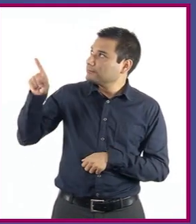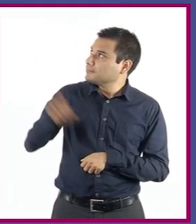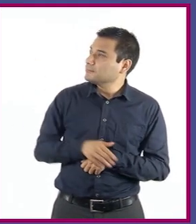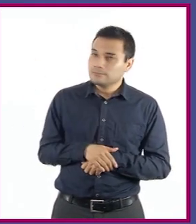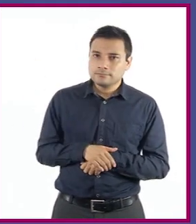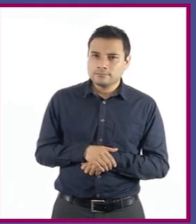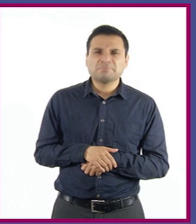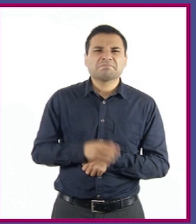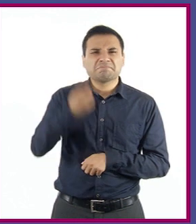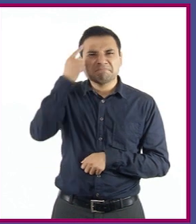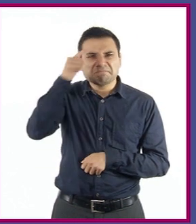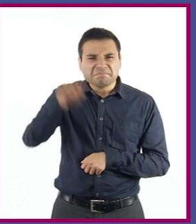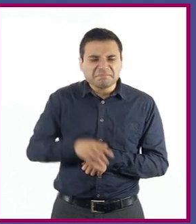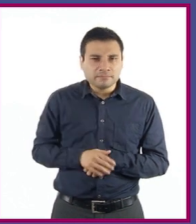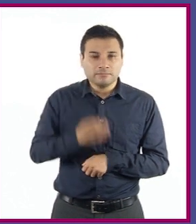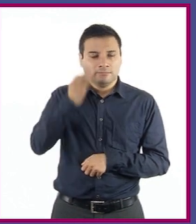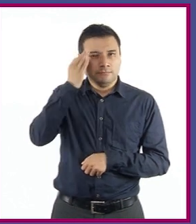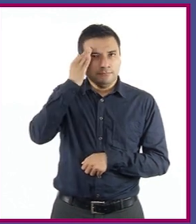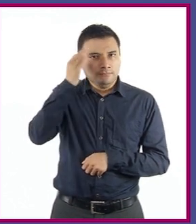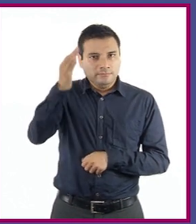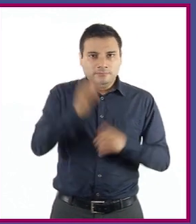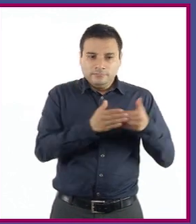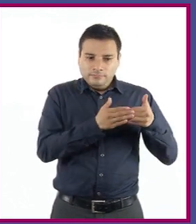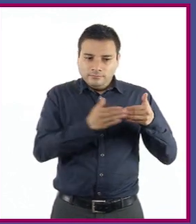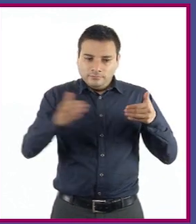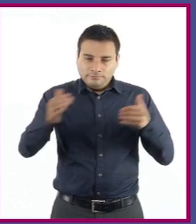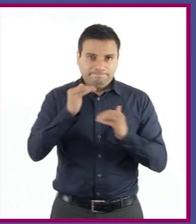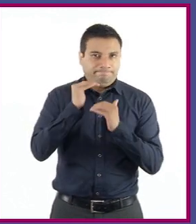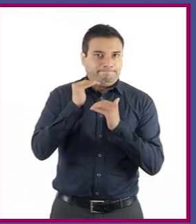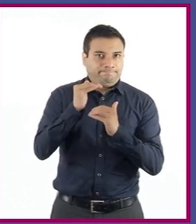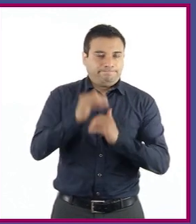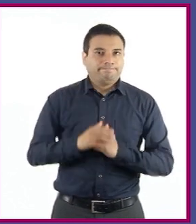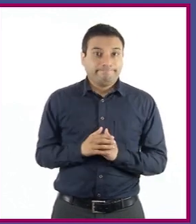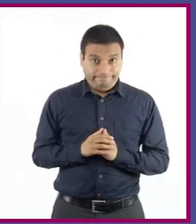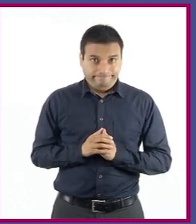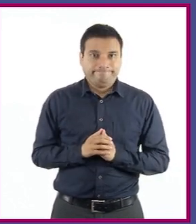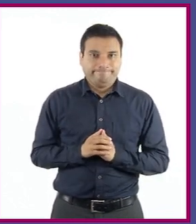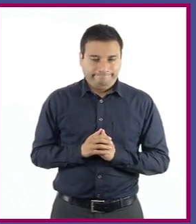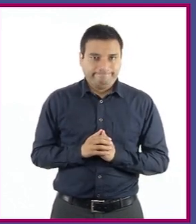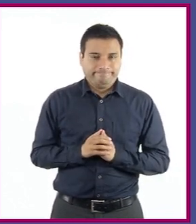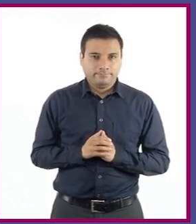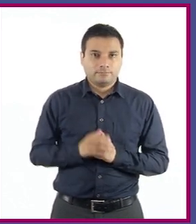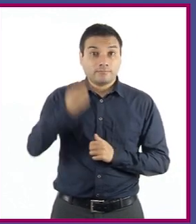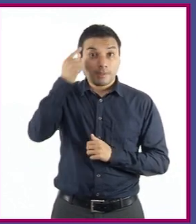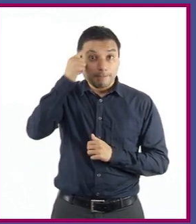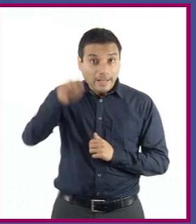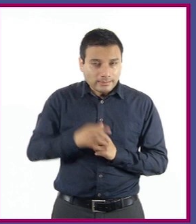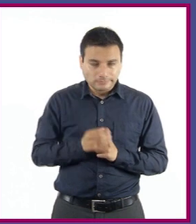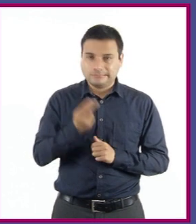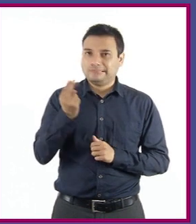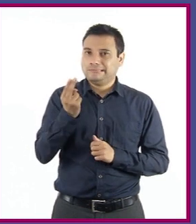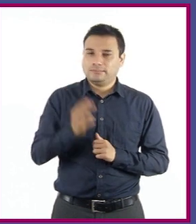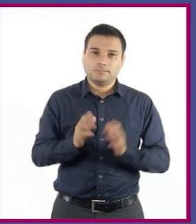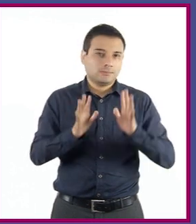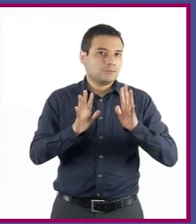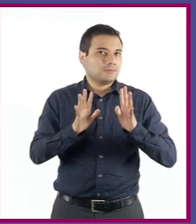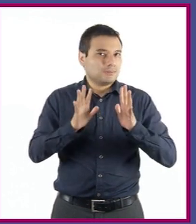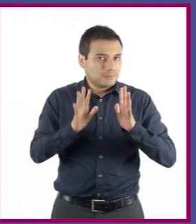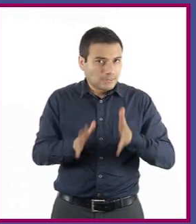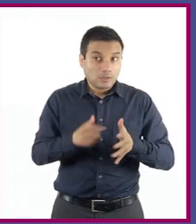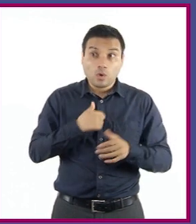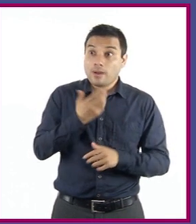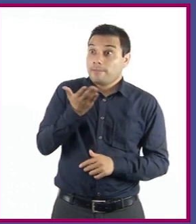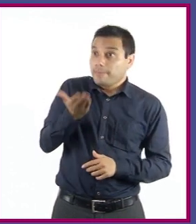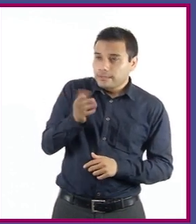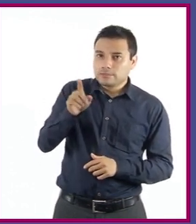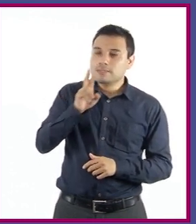expresar un periodo de tiempo del cual se está dando o estableciendo para que se dé pronta respuesta a la petición